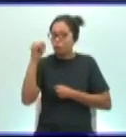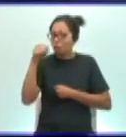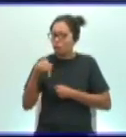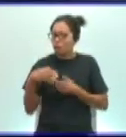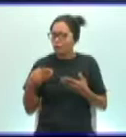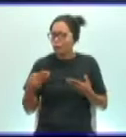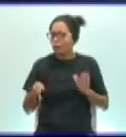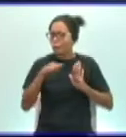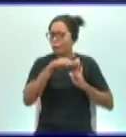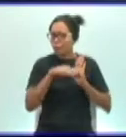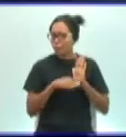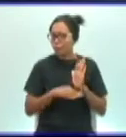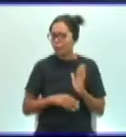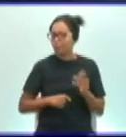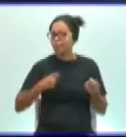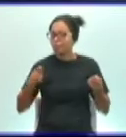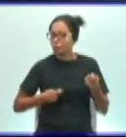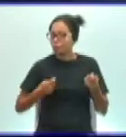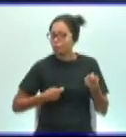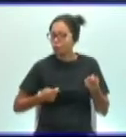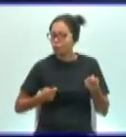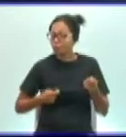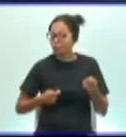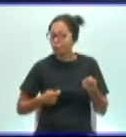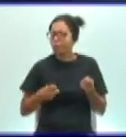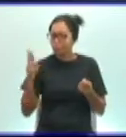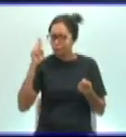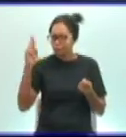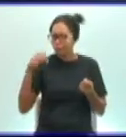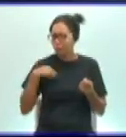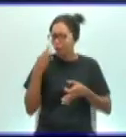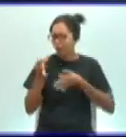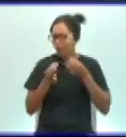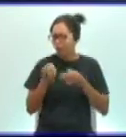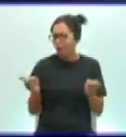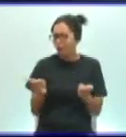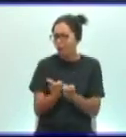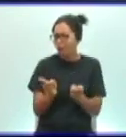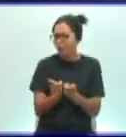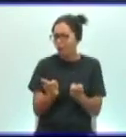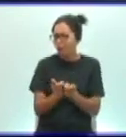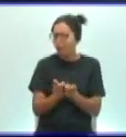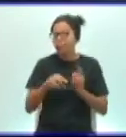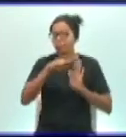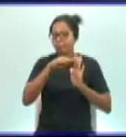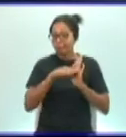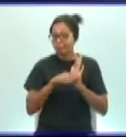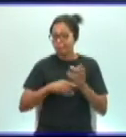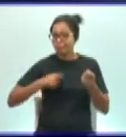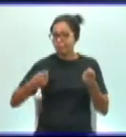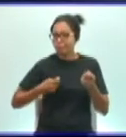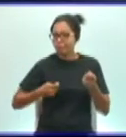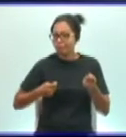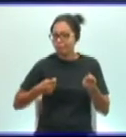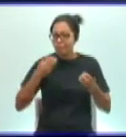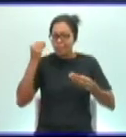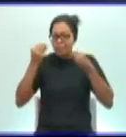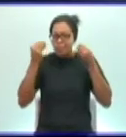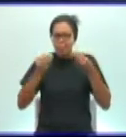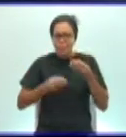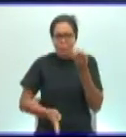en esa síntesis que hacíamos. Es un programa de lucha donde no solo se analiza la realidad de